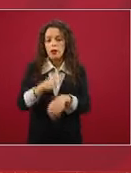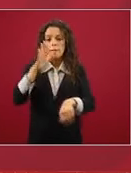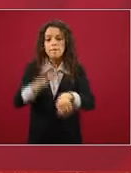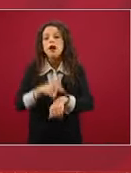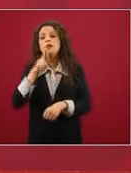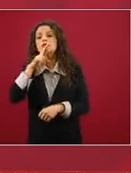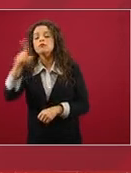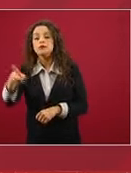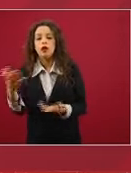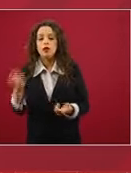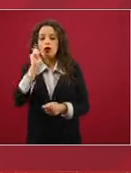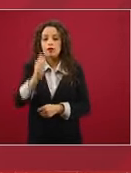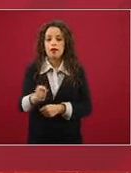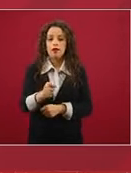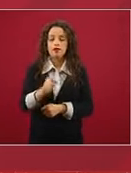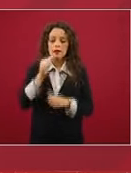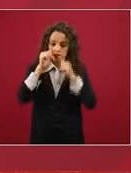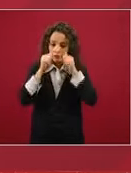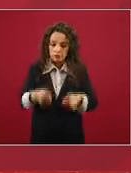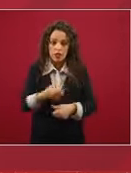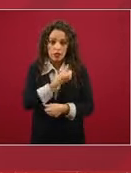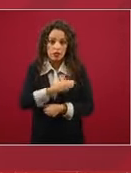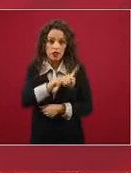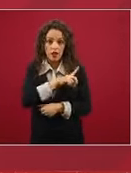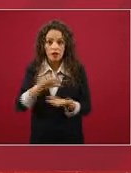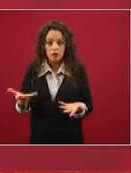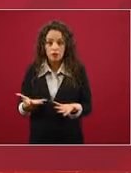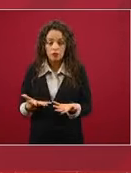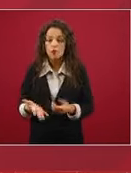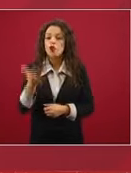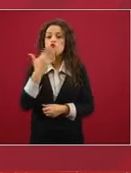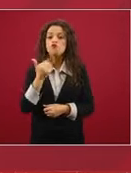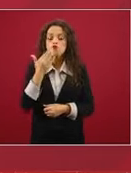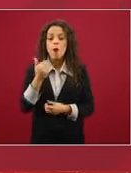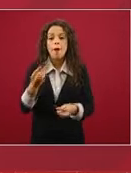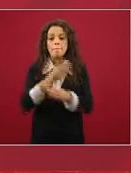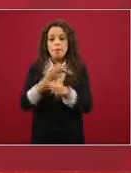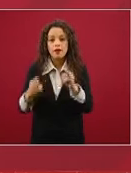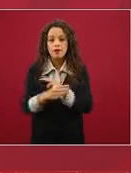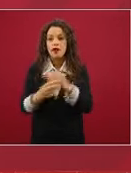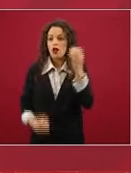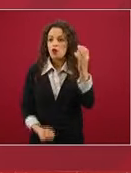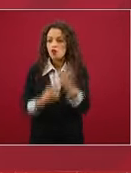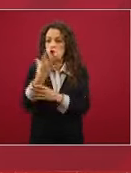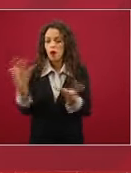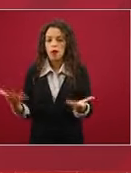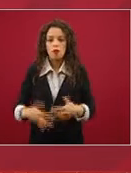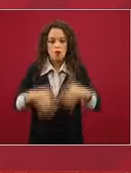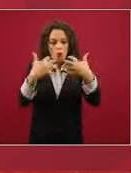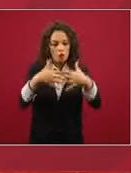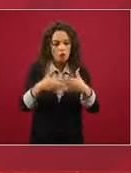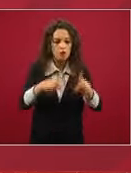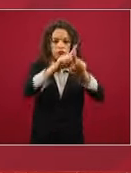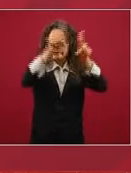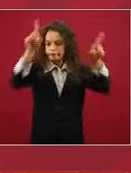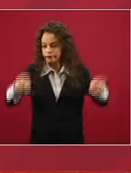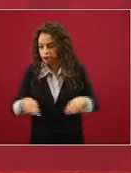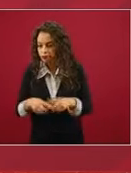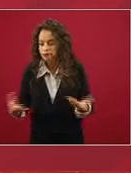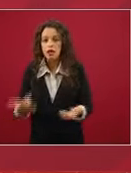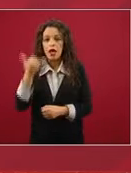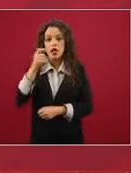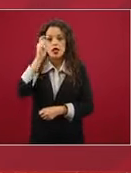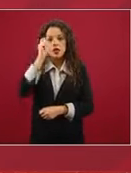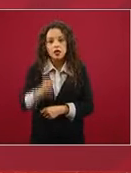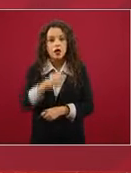con baja cobertura, no se renovaron equipos diagnósticos y terapéuticos, no se dio mantenimiento suficiente a la infraestructura